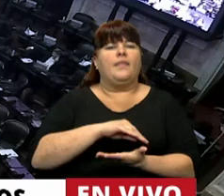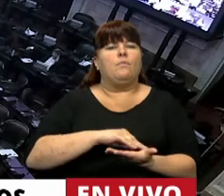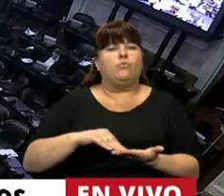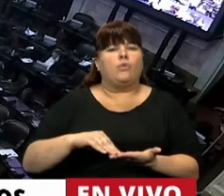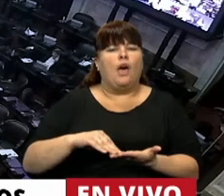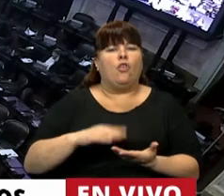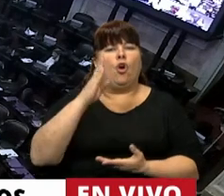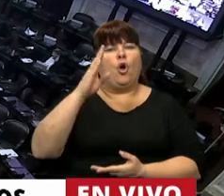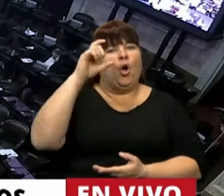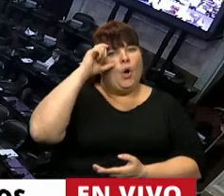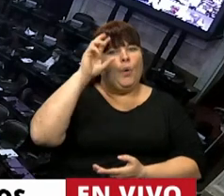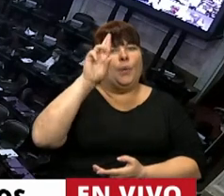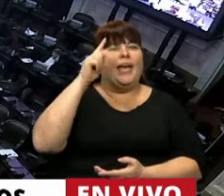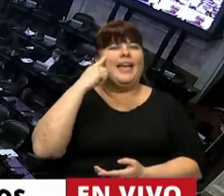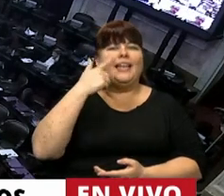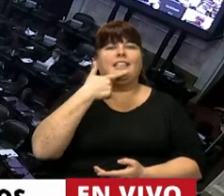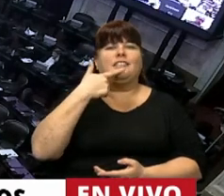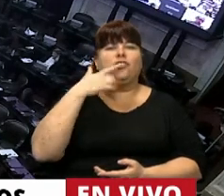Diputado Berizzo Hernán.